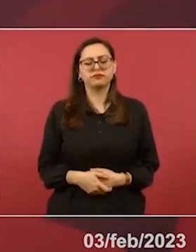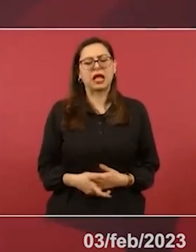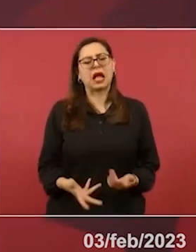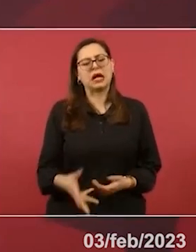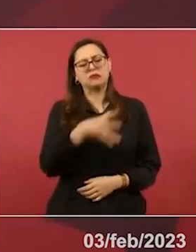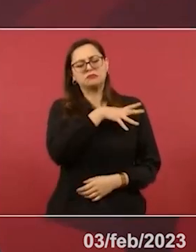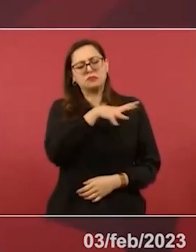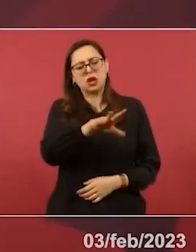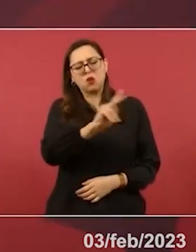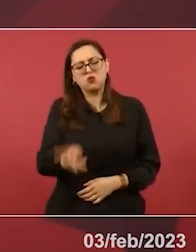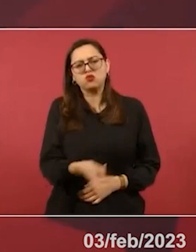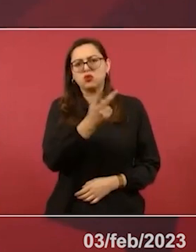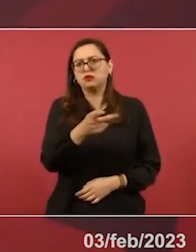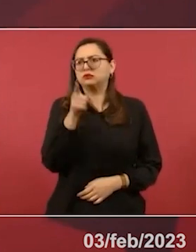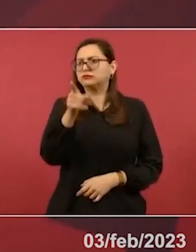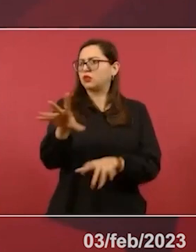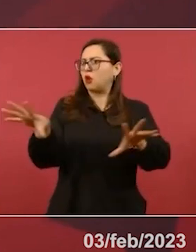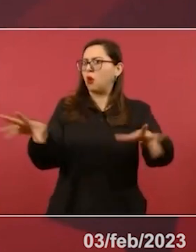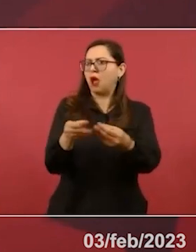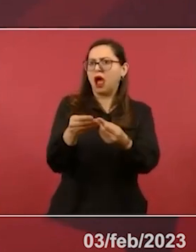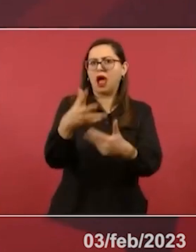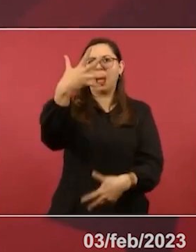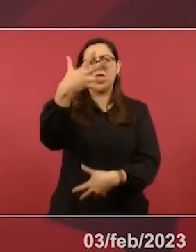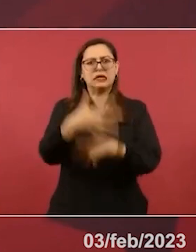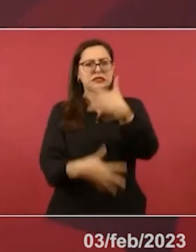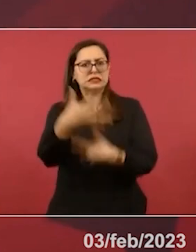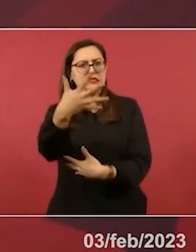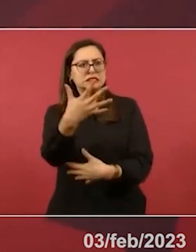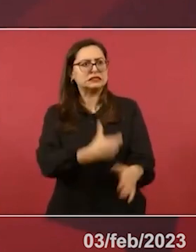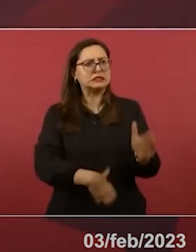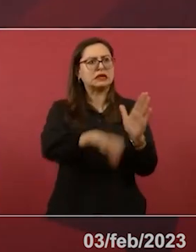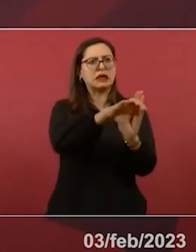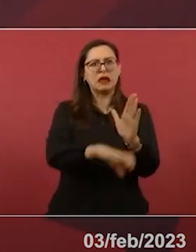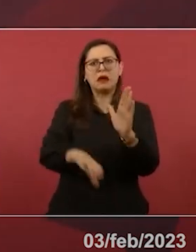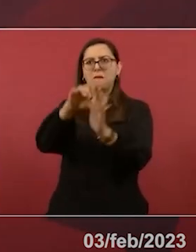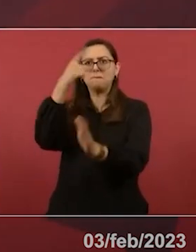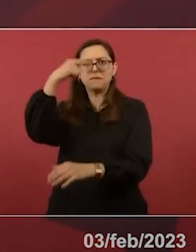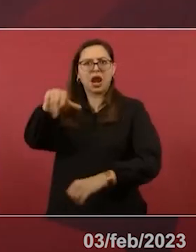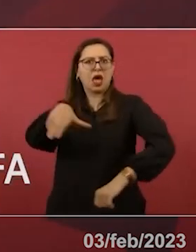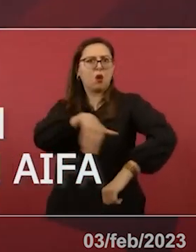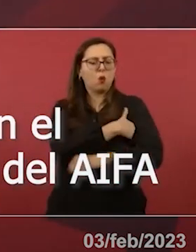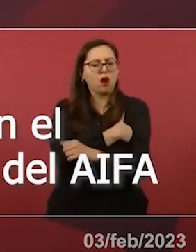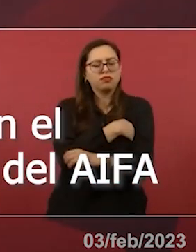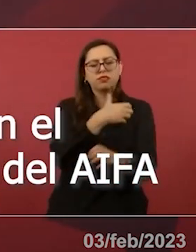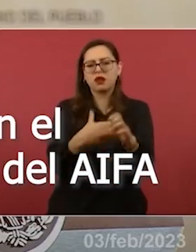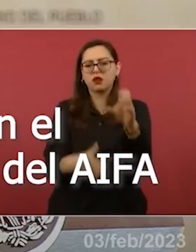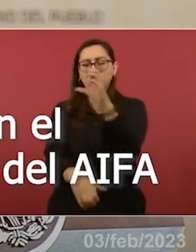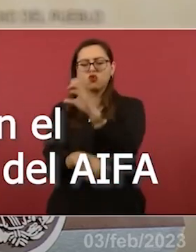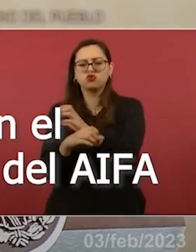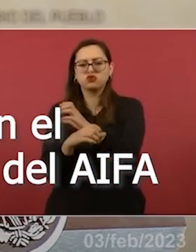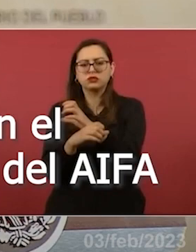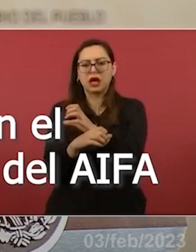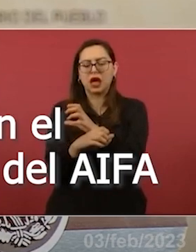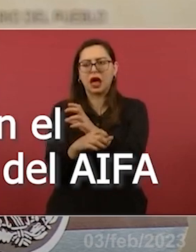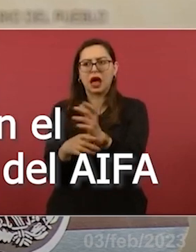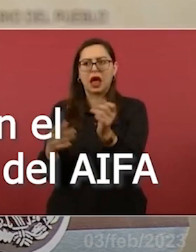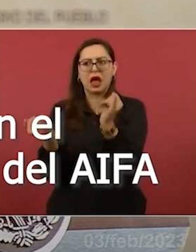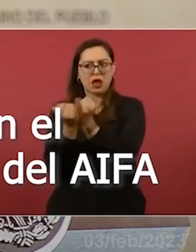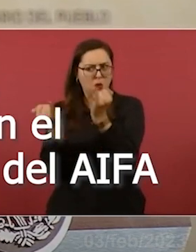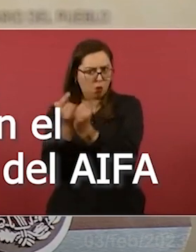de almacenamiento de carga en el aeropuerto Felipe Ángeles equivale